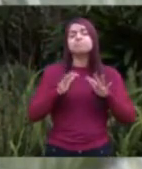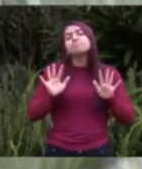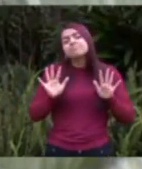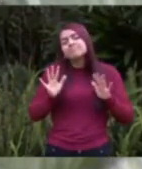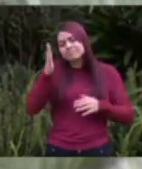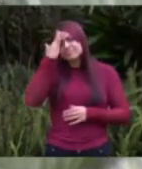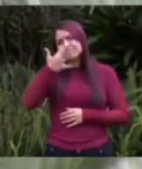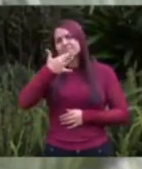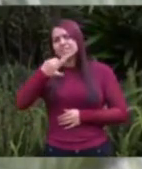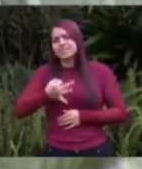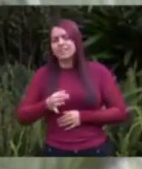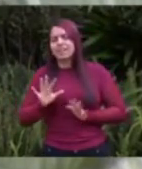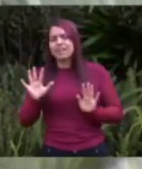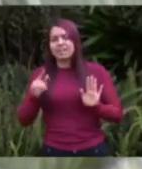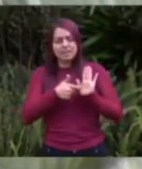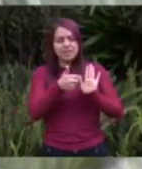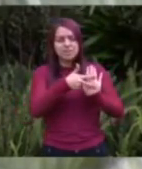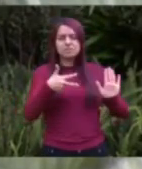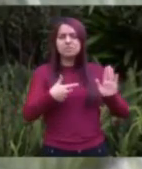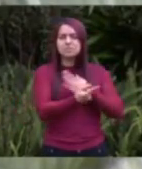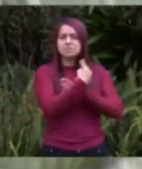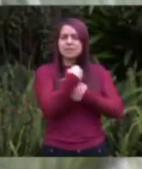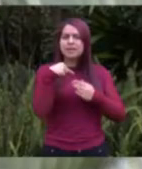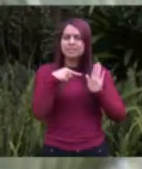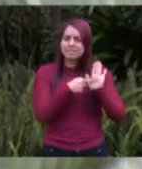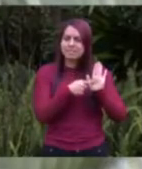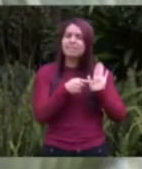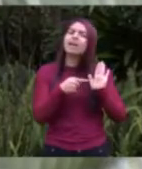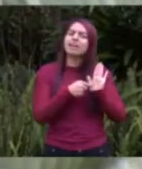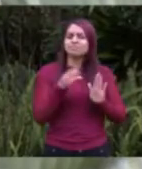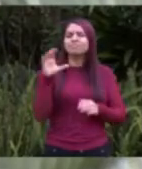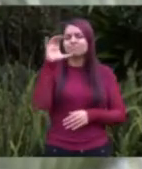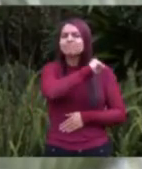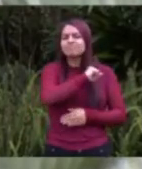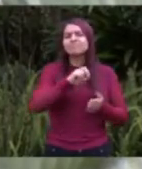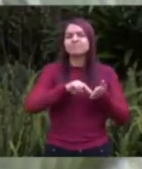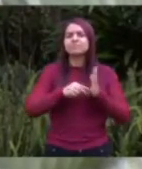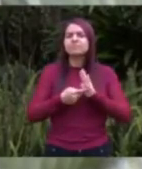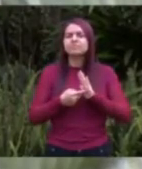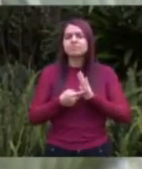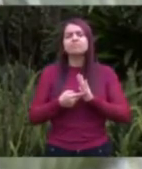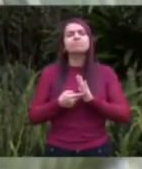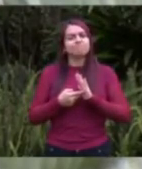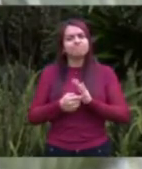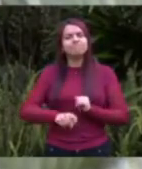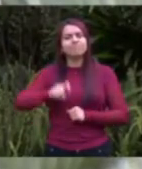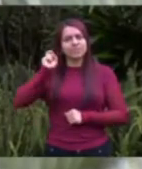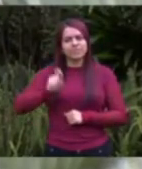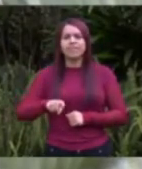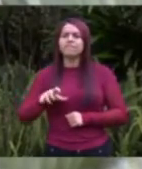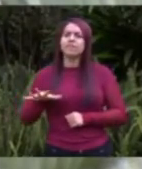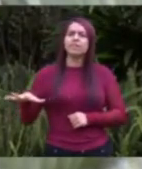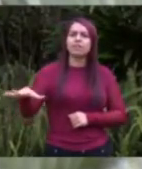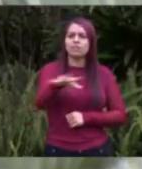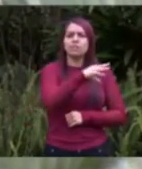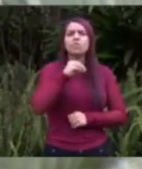está en la Constitución y eso representa un deber para todos los servidores